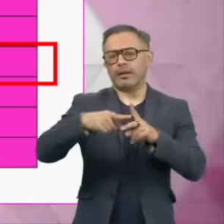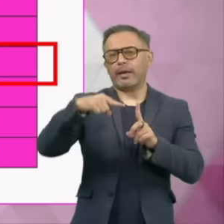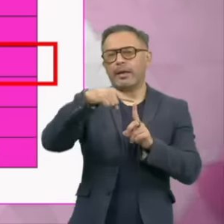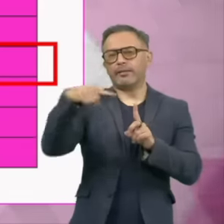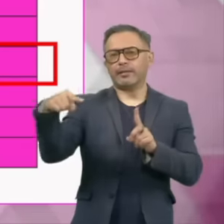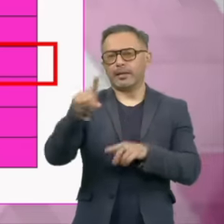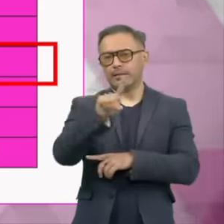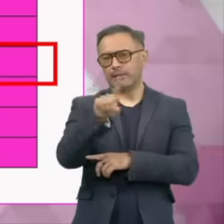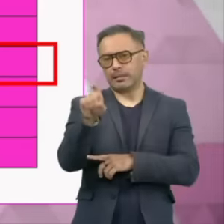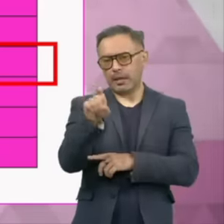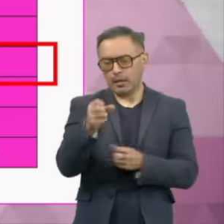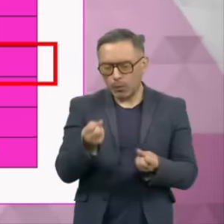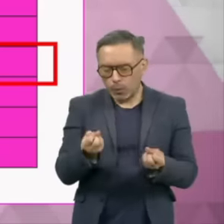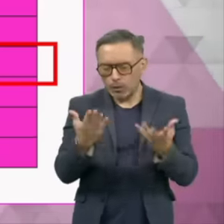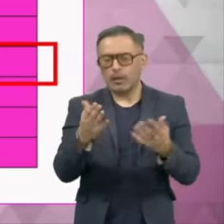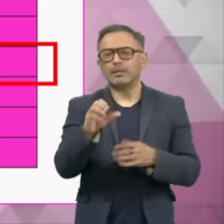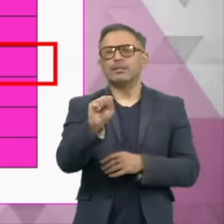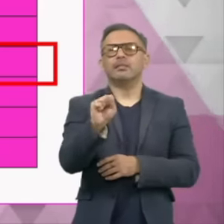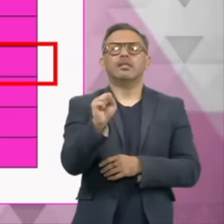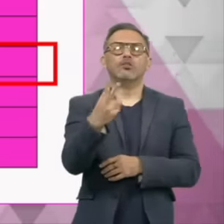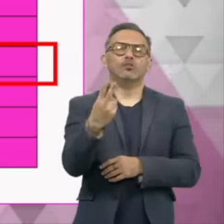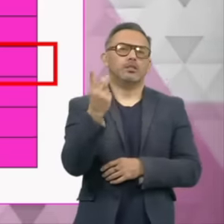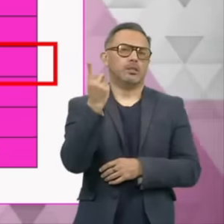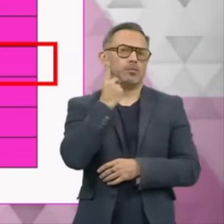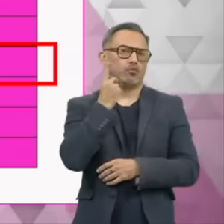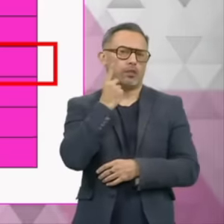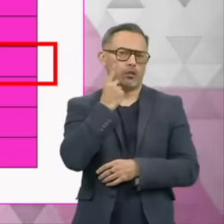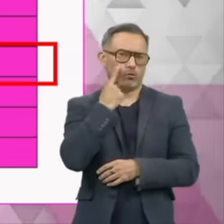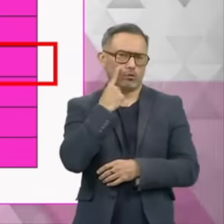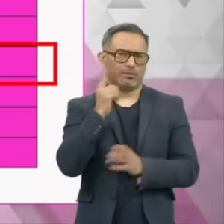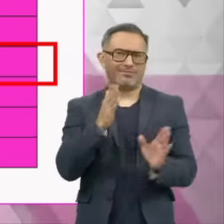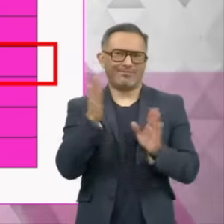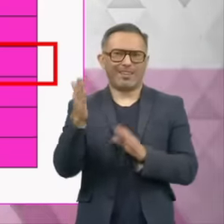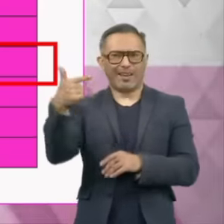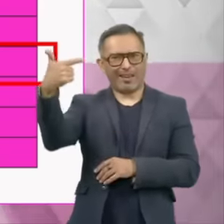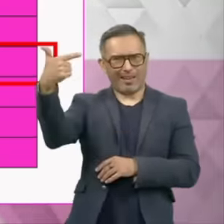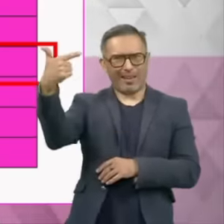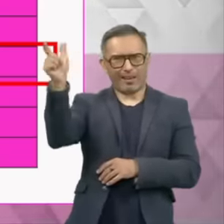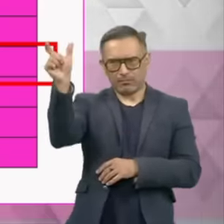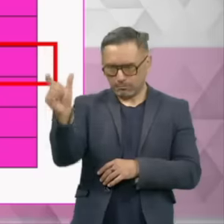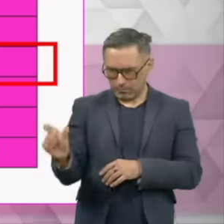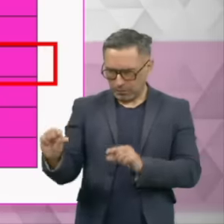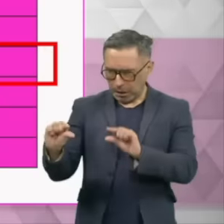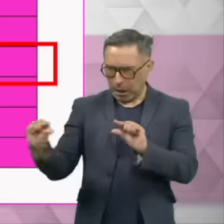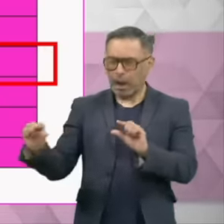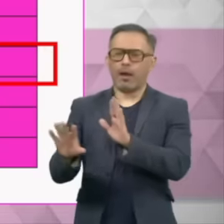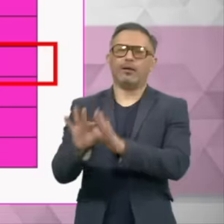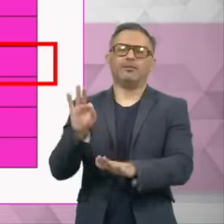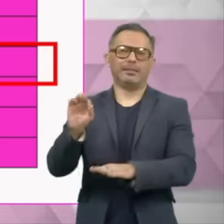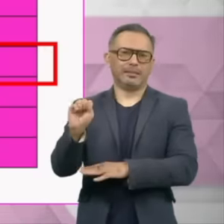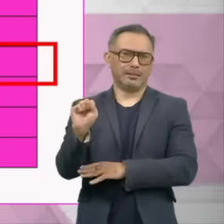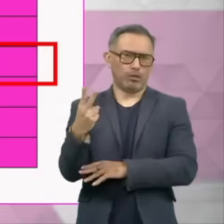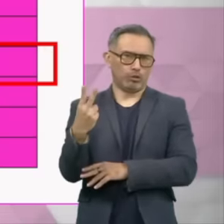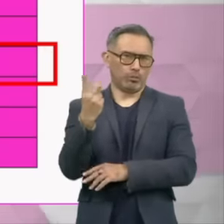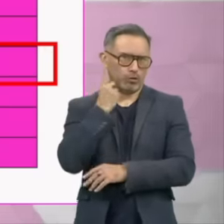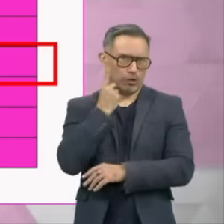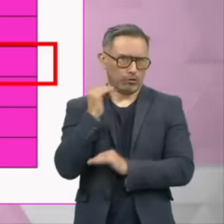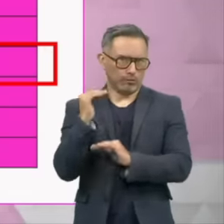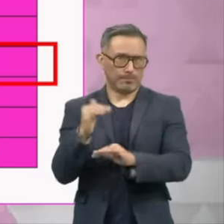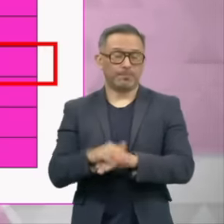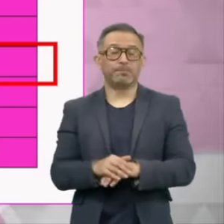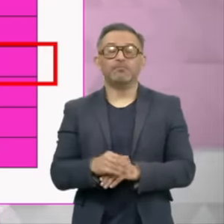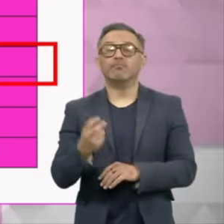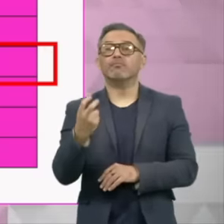62 diputaciones, como vemos en la columna G. Esto, traducido en votos conforme al